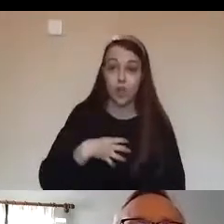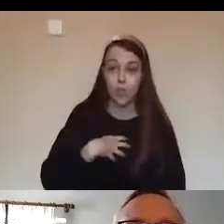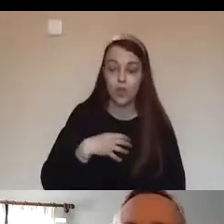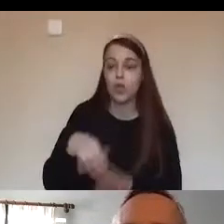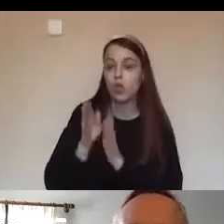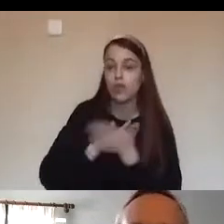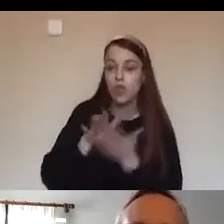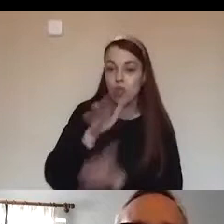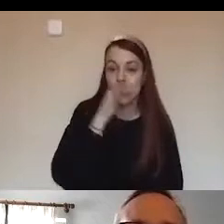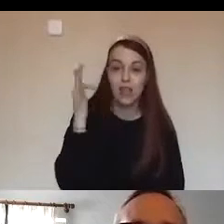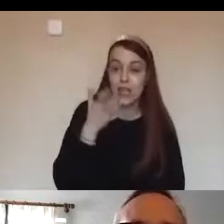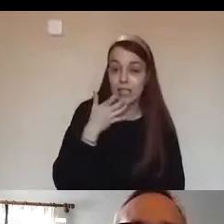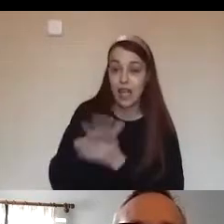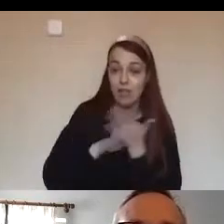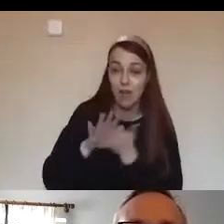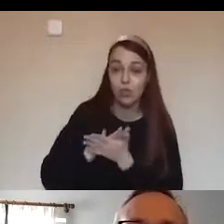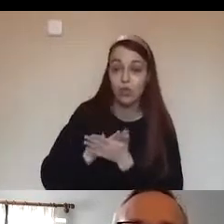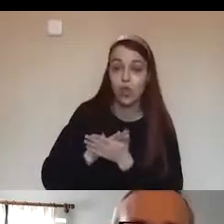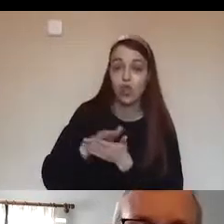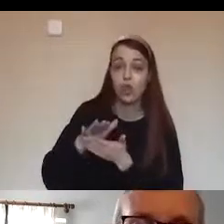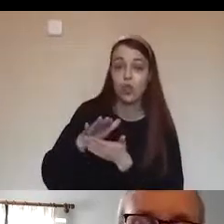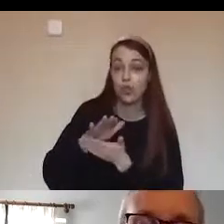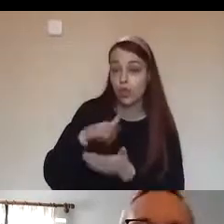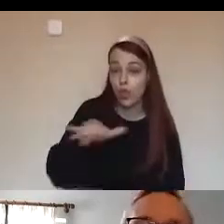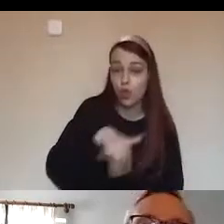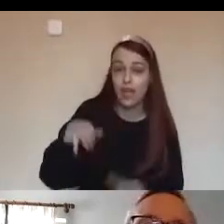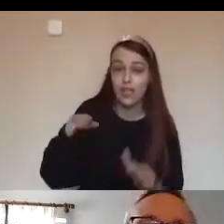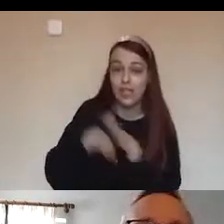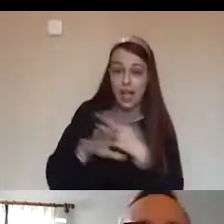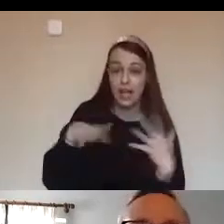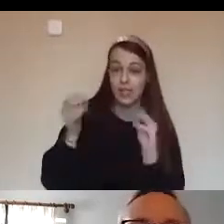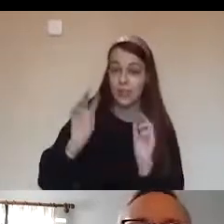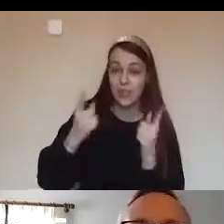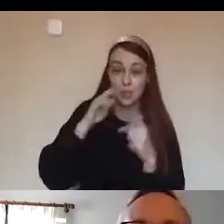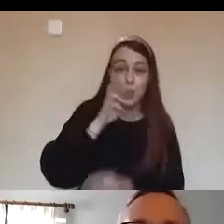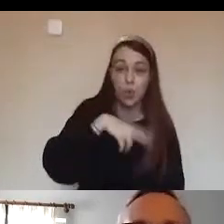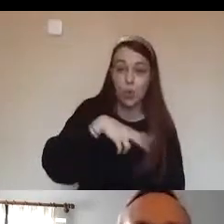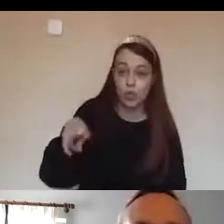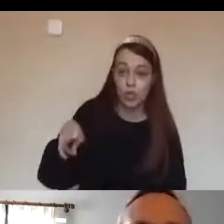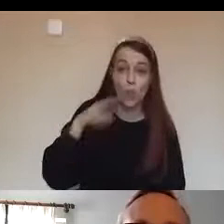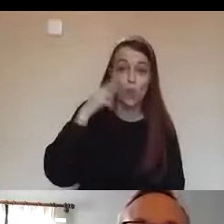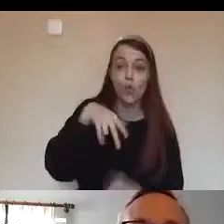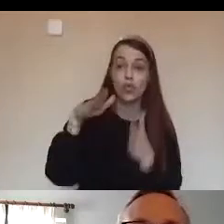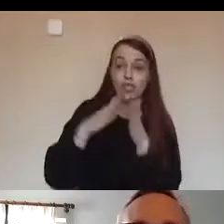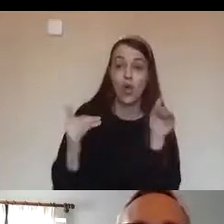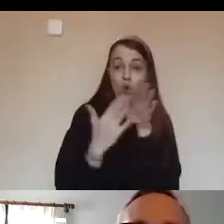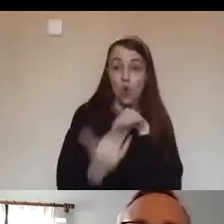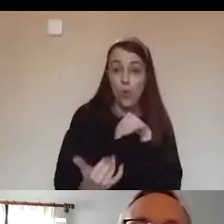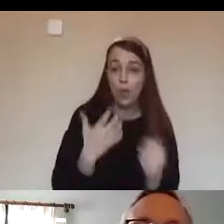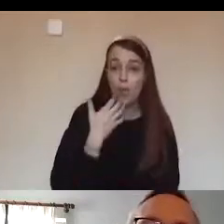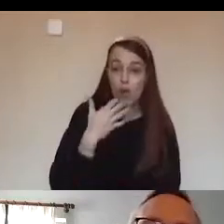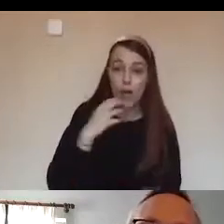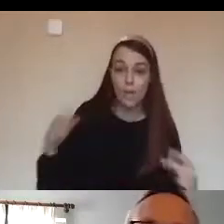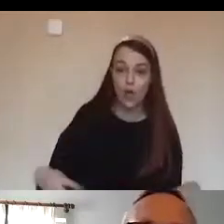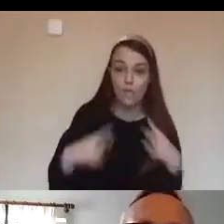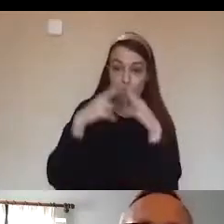cuando hablamos de lugares accesibles nos centramos sobre todo en los museos. Y en el Museo del Louvre, por ejemplo, en Francia es un muy buen